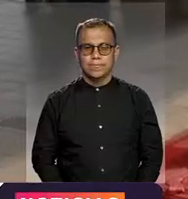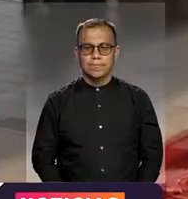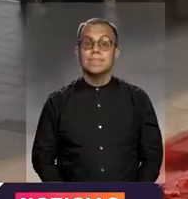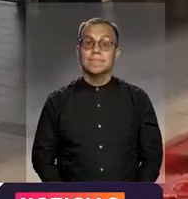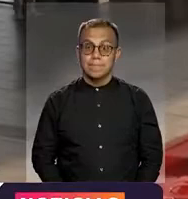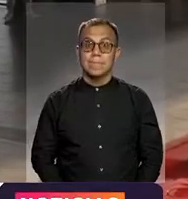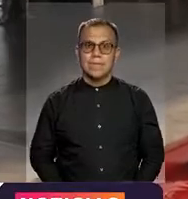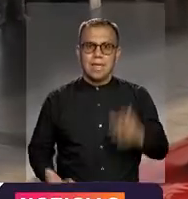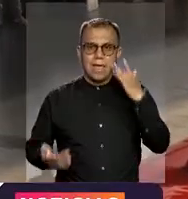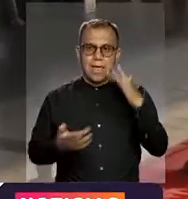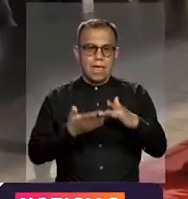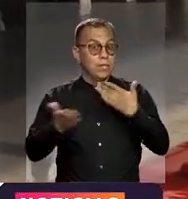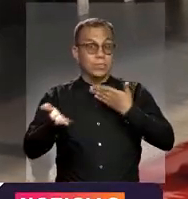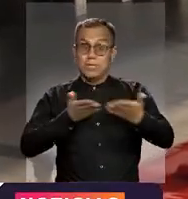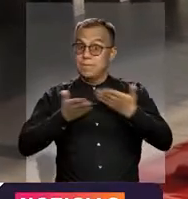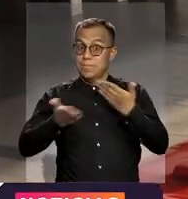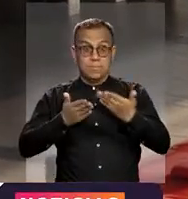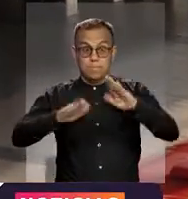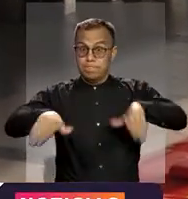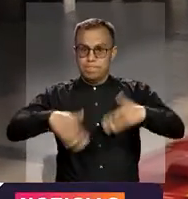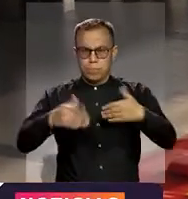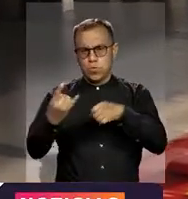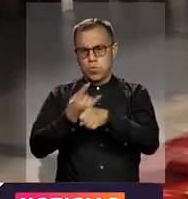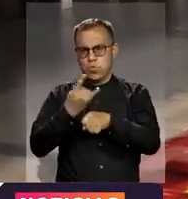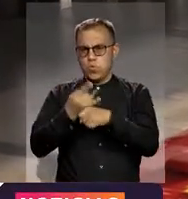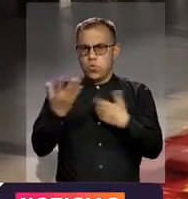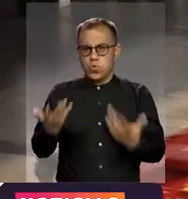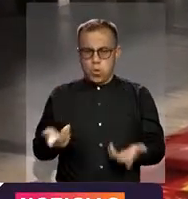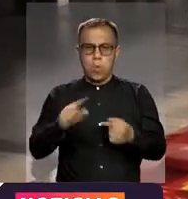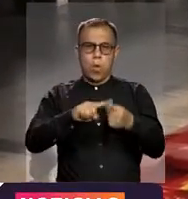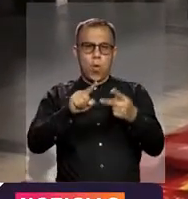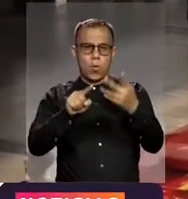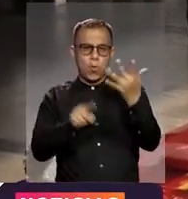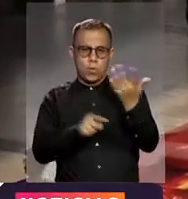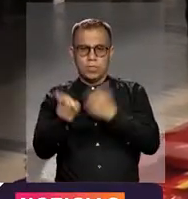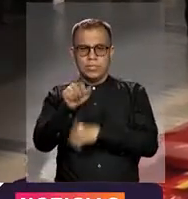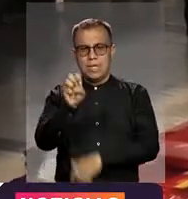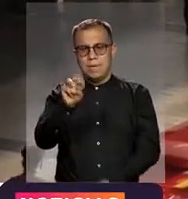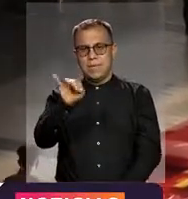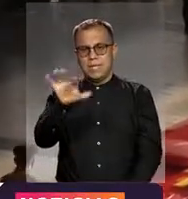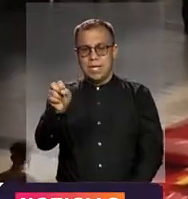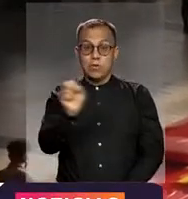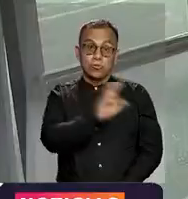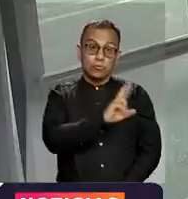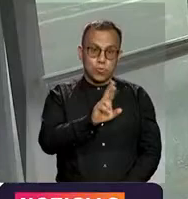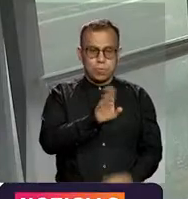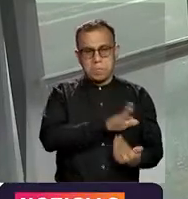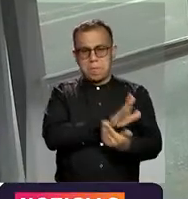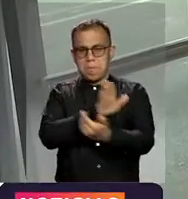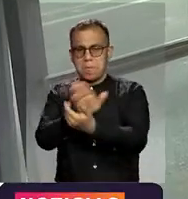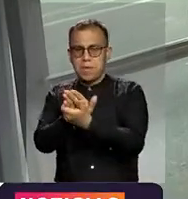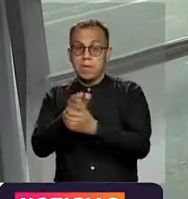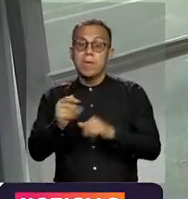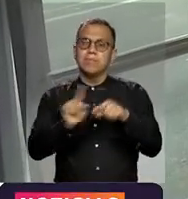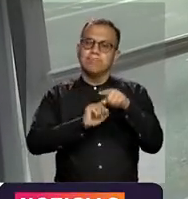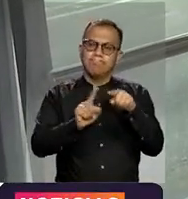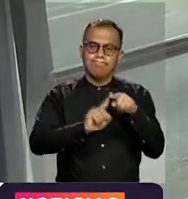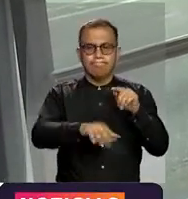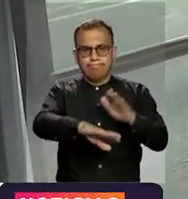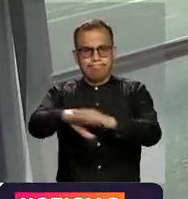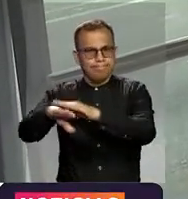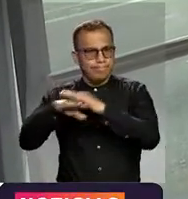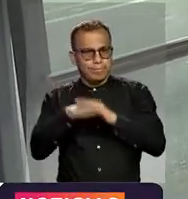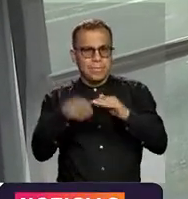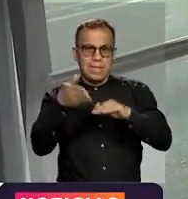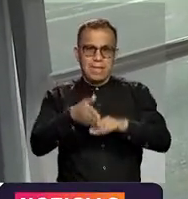el municipio no se presta el servicio, los usuarios podrán tomar la ruta circular de San Mateo desde el Portal Sur. Transmilenio invita a los usuarios a